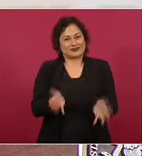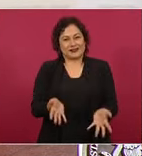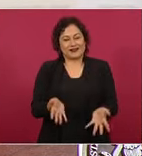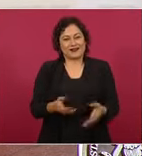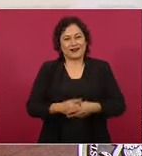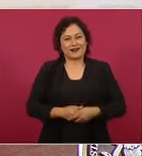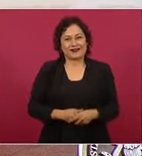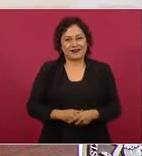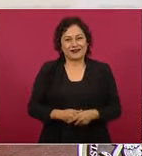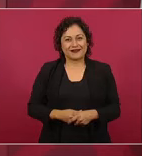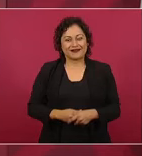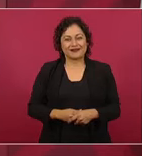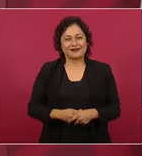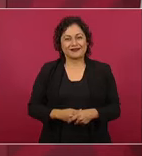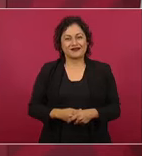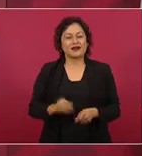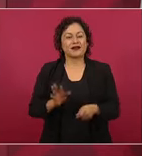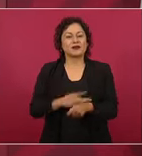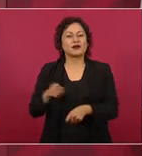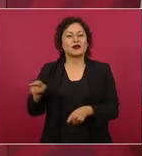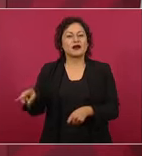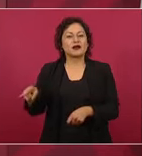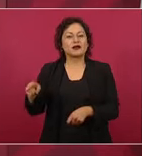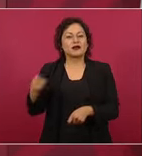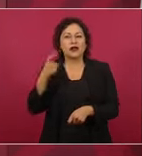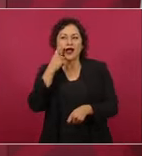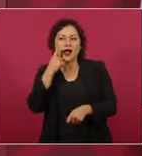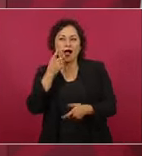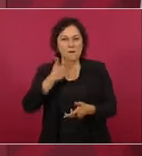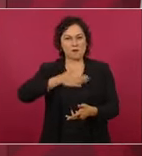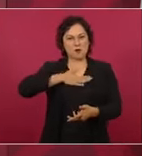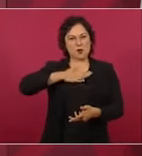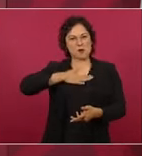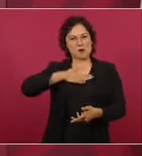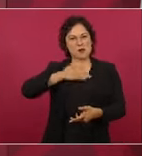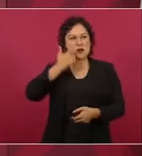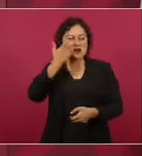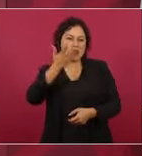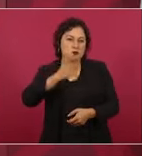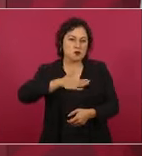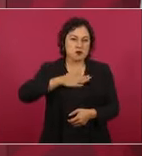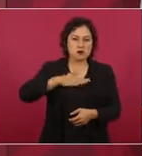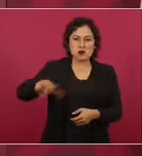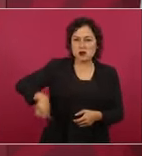poner por delante el interés partidista, el interés de grupo.